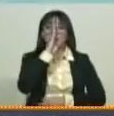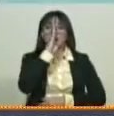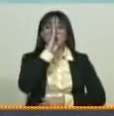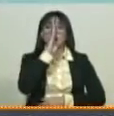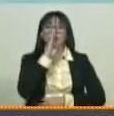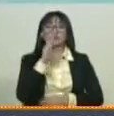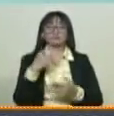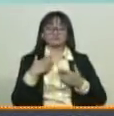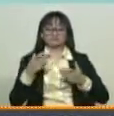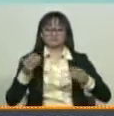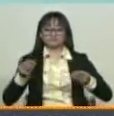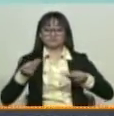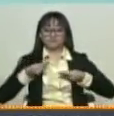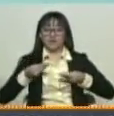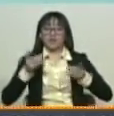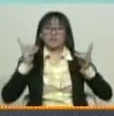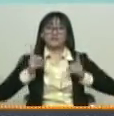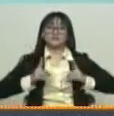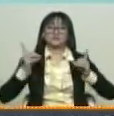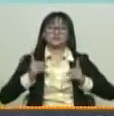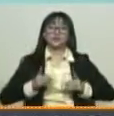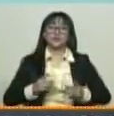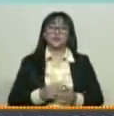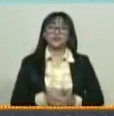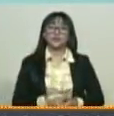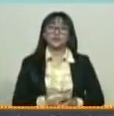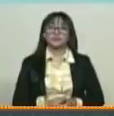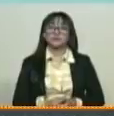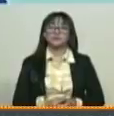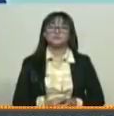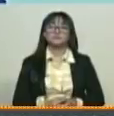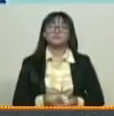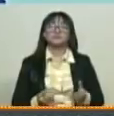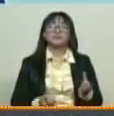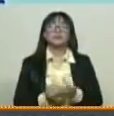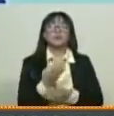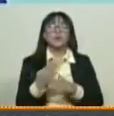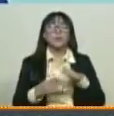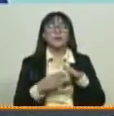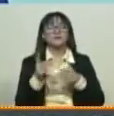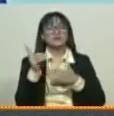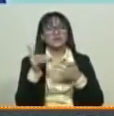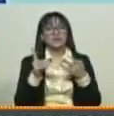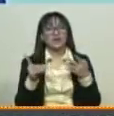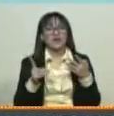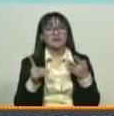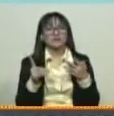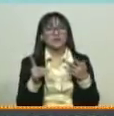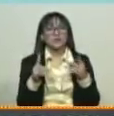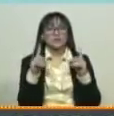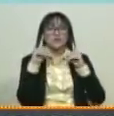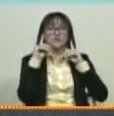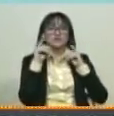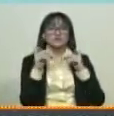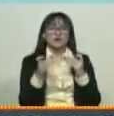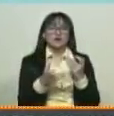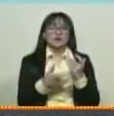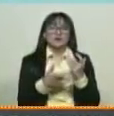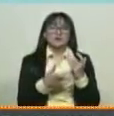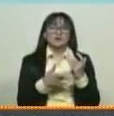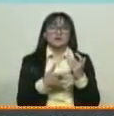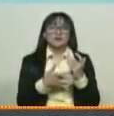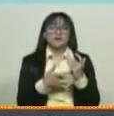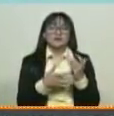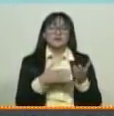toman decisiones en nuestro país. Y que también se cree una base de datos de profesionales y técnicos que